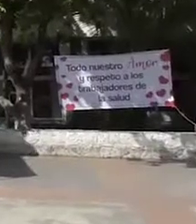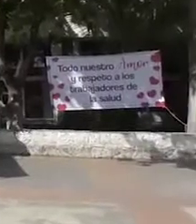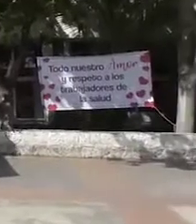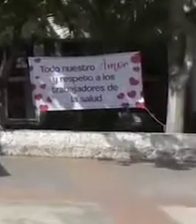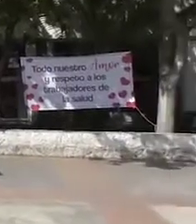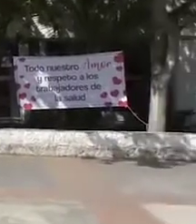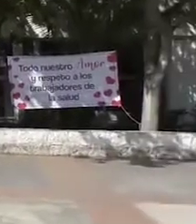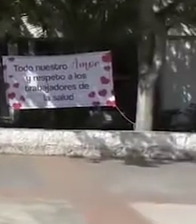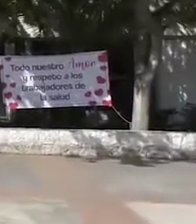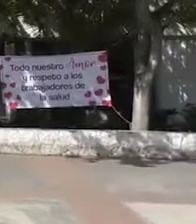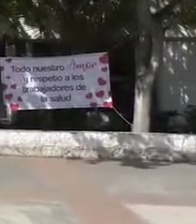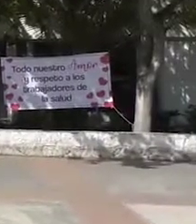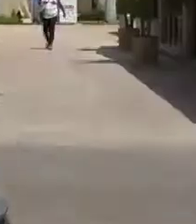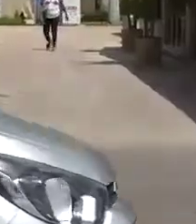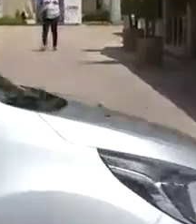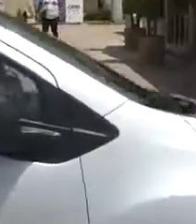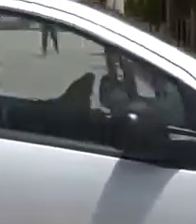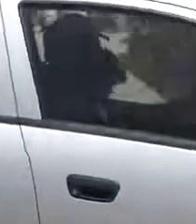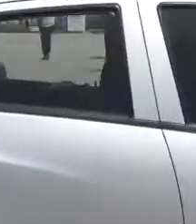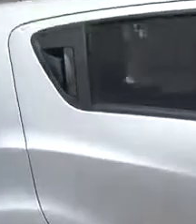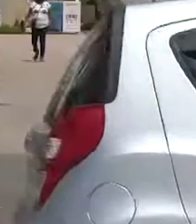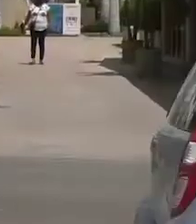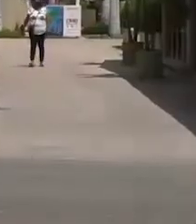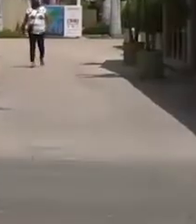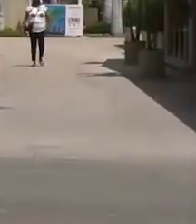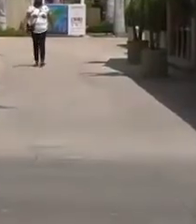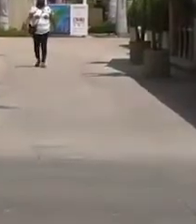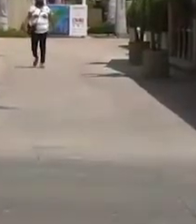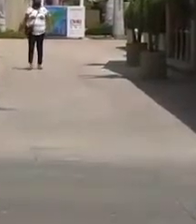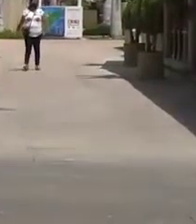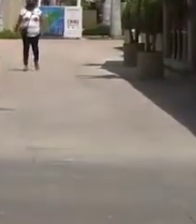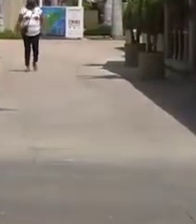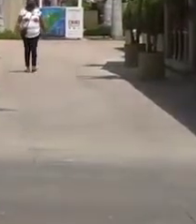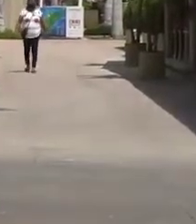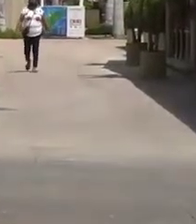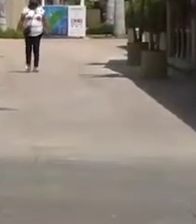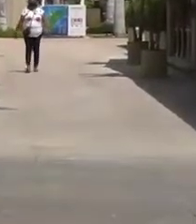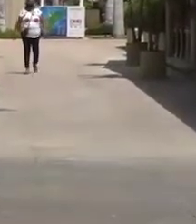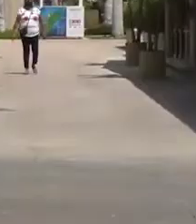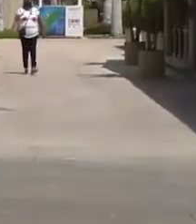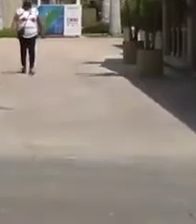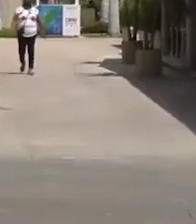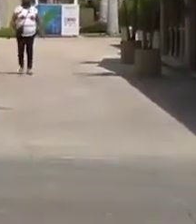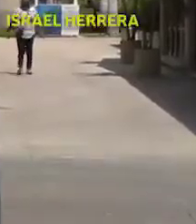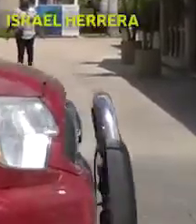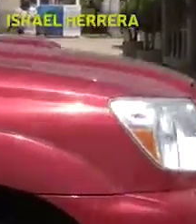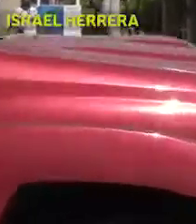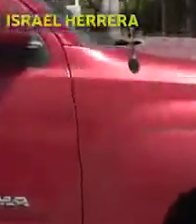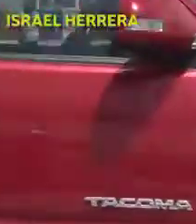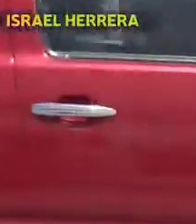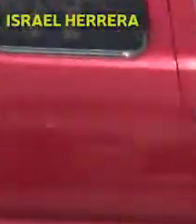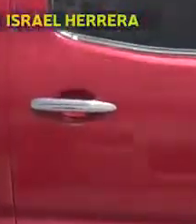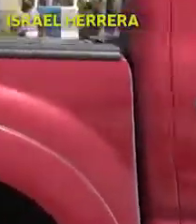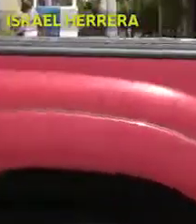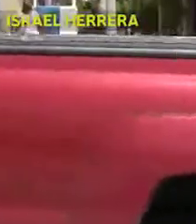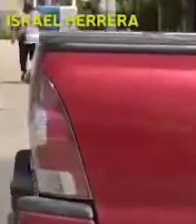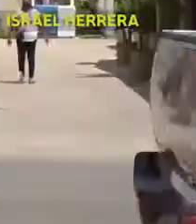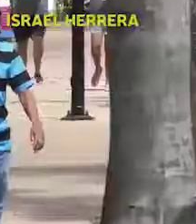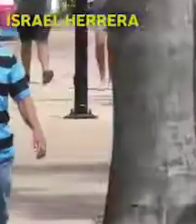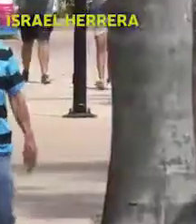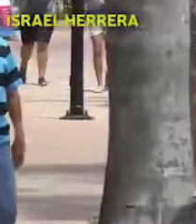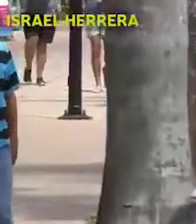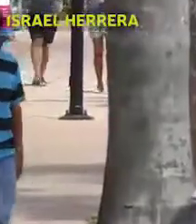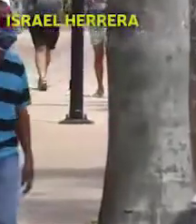federal vigente hasta el domingo 6 de diciembre quintana roo continúa en amarillo a la par con el semáforo estatal en el país dos estados se